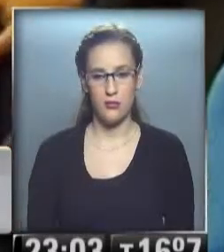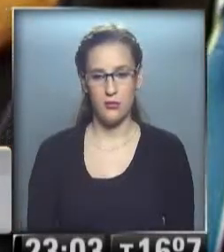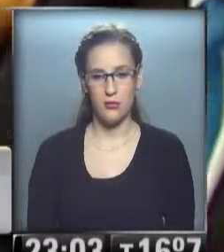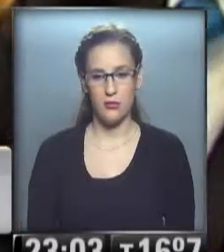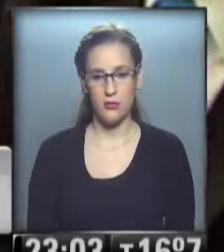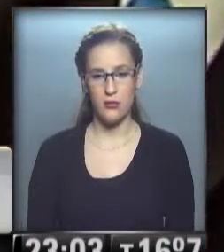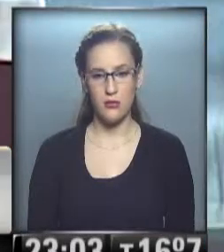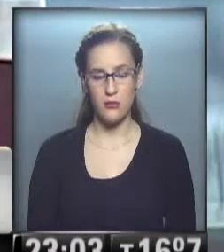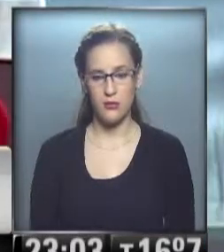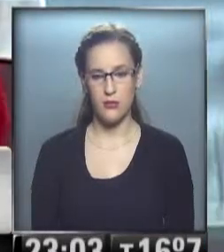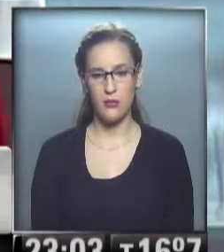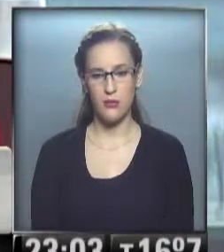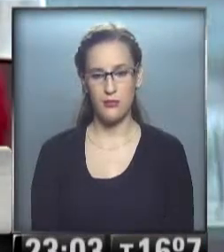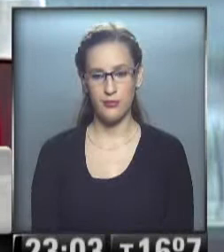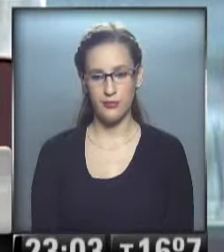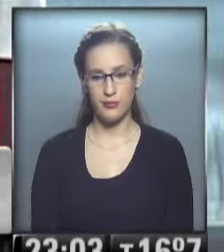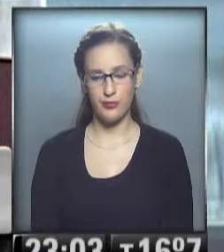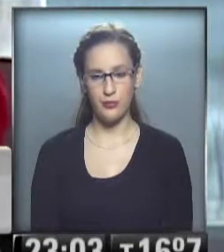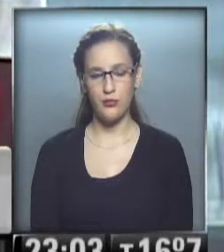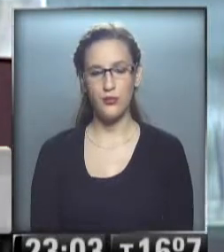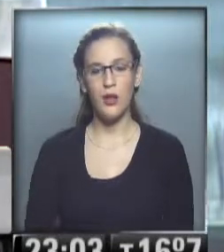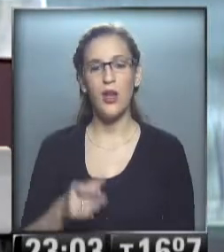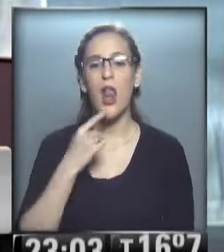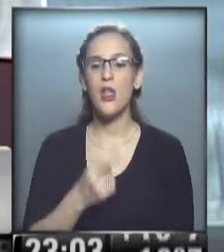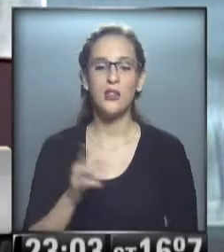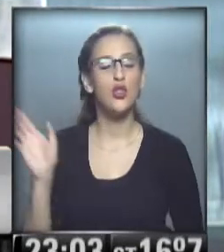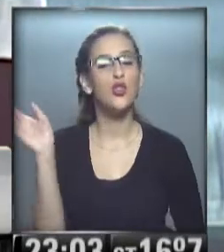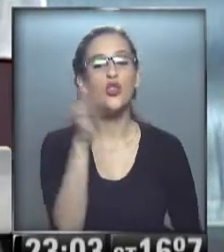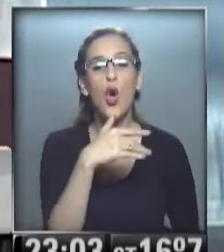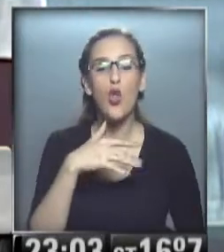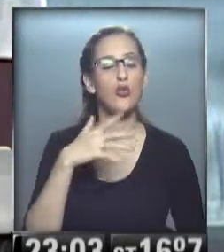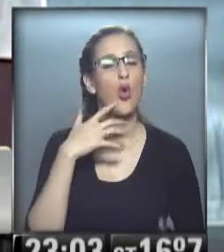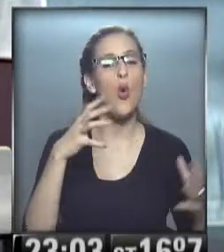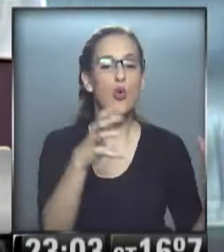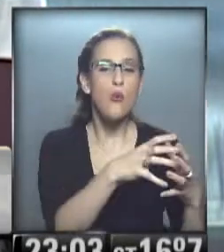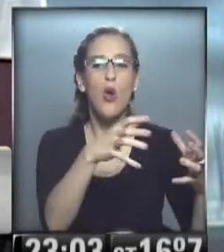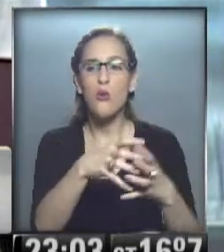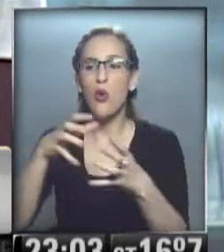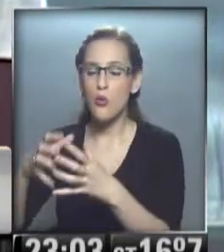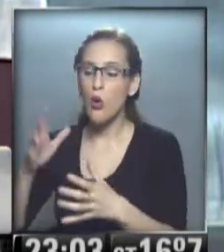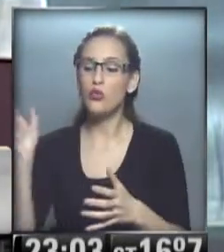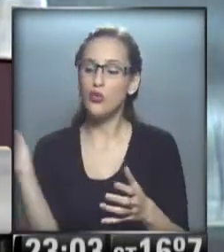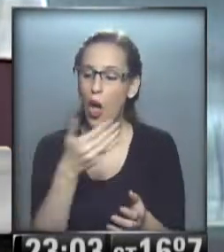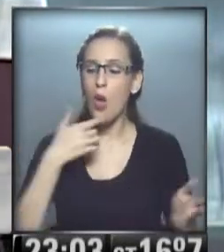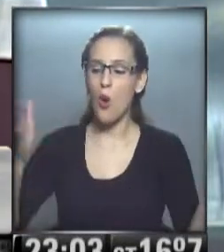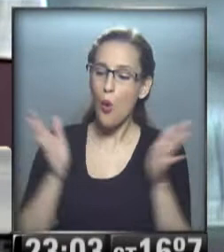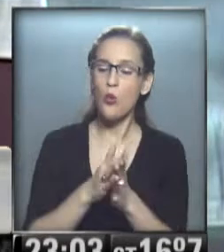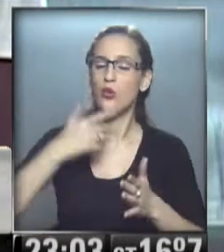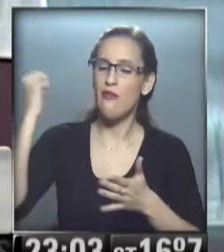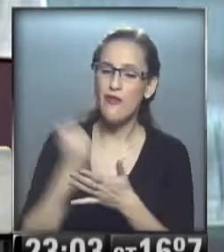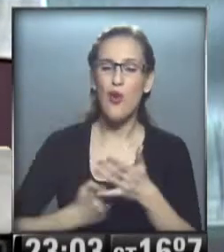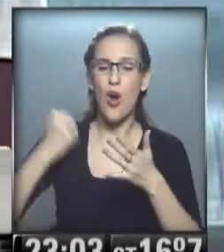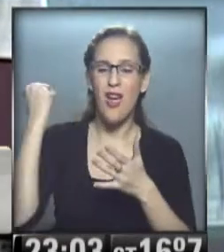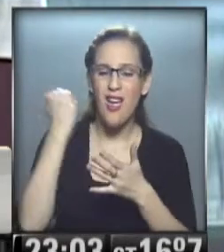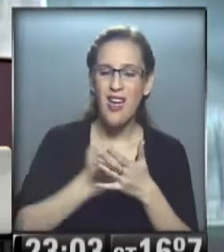Tratamos más bien de decir que en todas las áreas y desafíos que la región tiene, vamos a juntar nuestro esfuerzo, nuestras capacidades